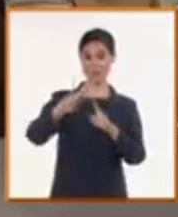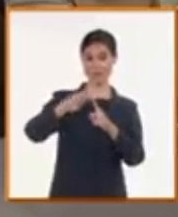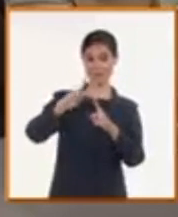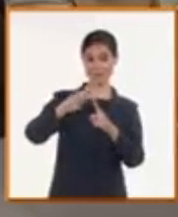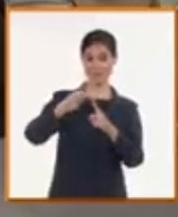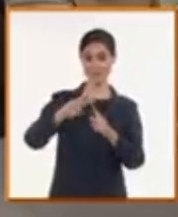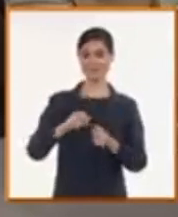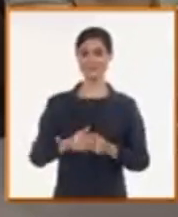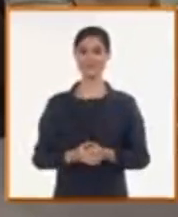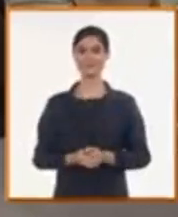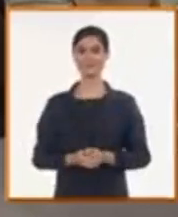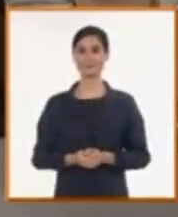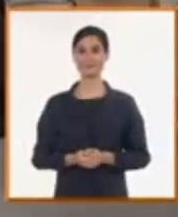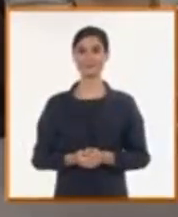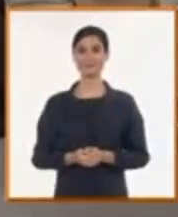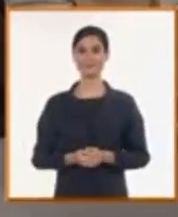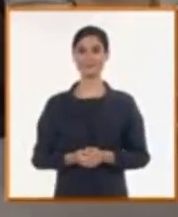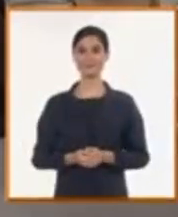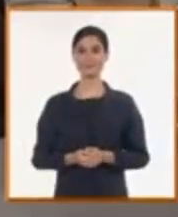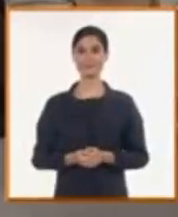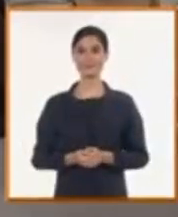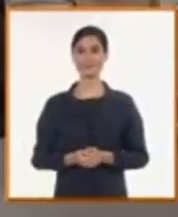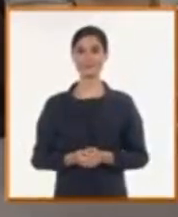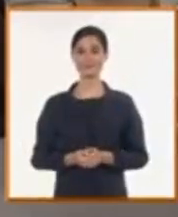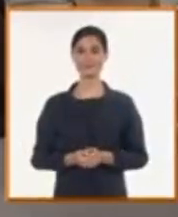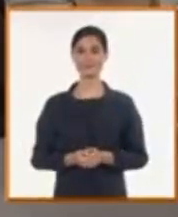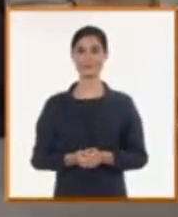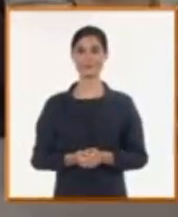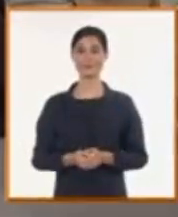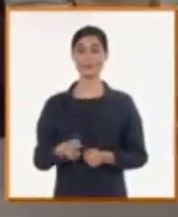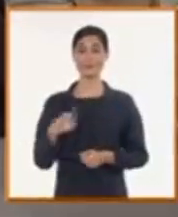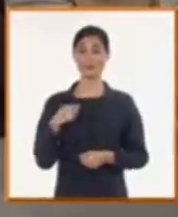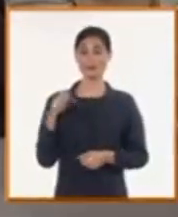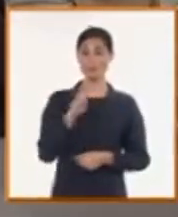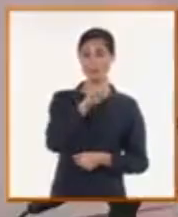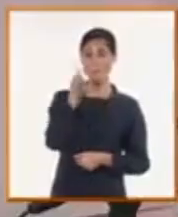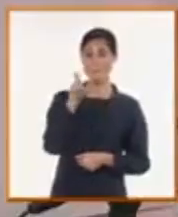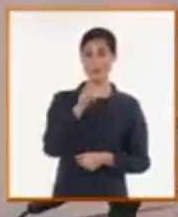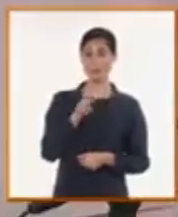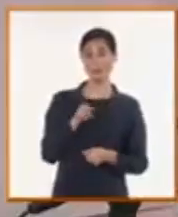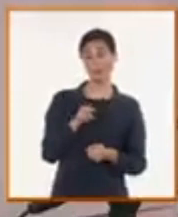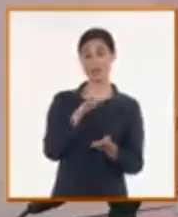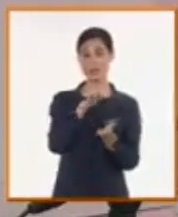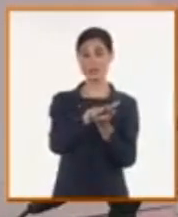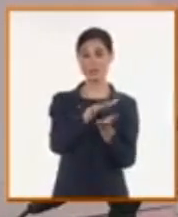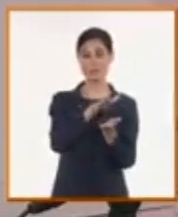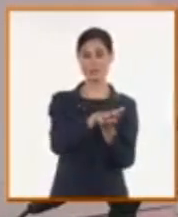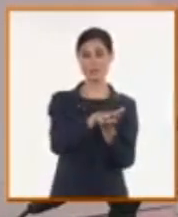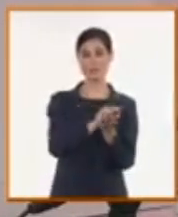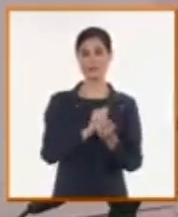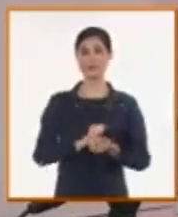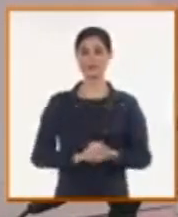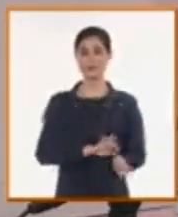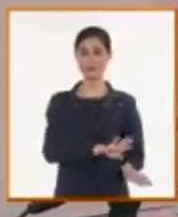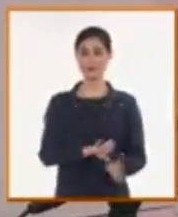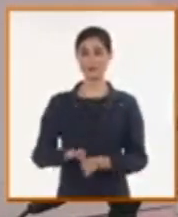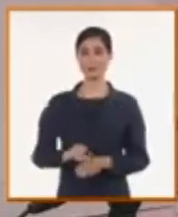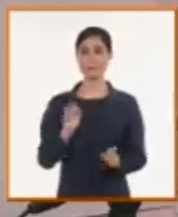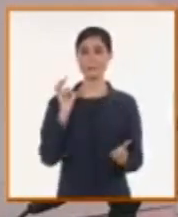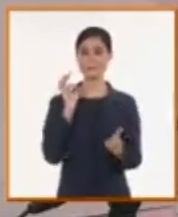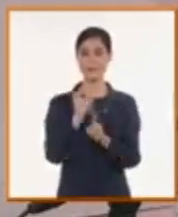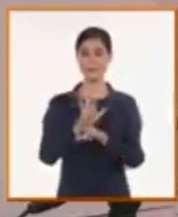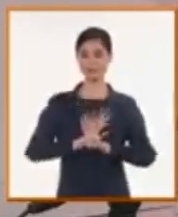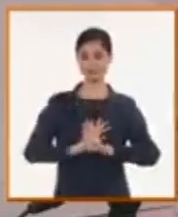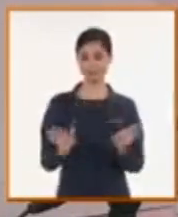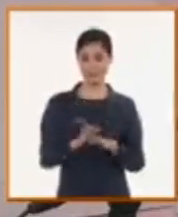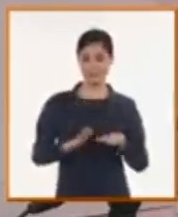vida a Milton Díaz-Canter y yo creo que también esa es una pregunta que nos debe. Pero vamos a iniciar ya nuestra mesa redonda y